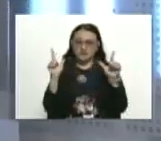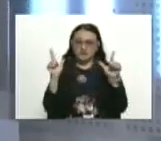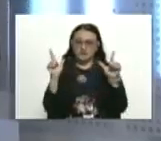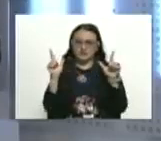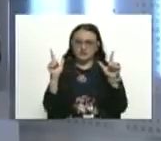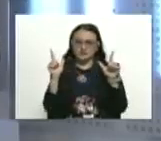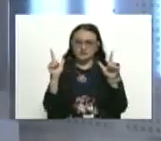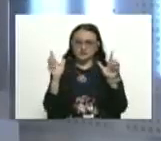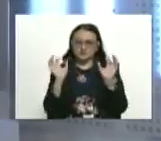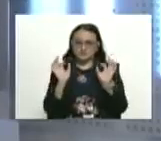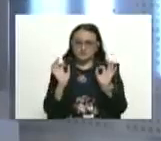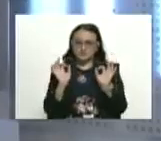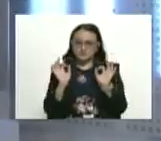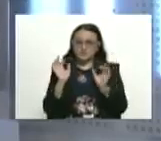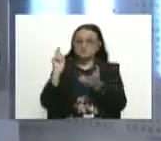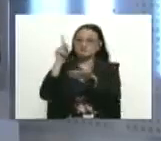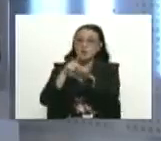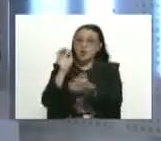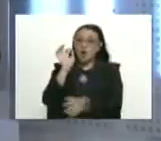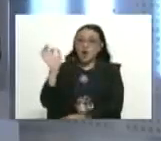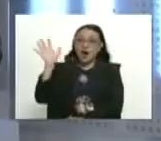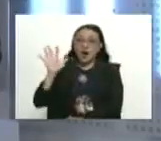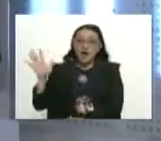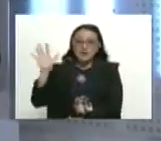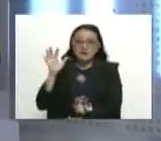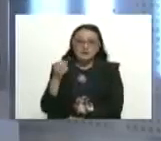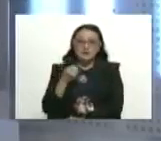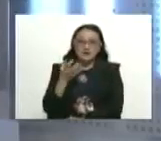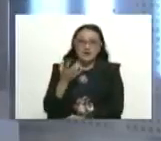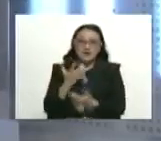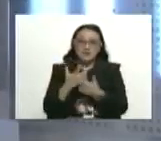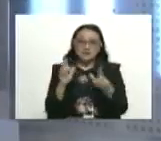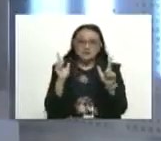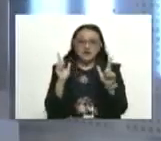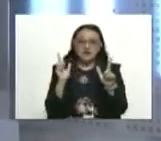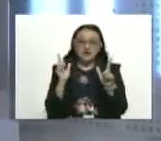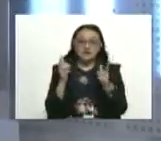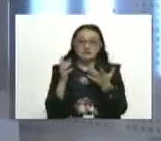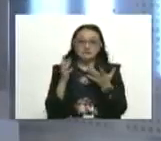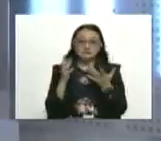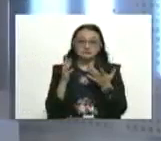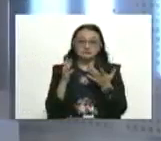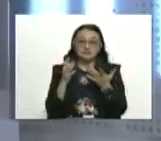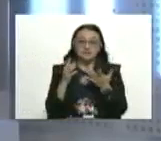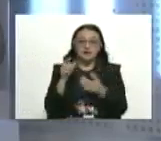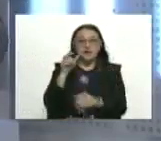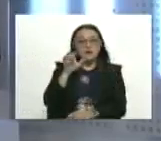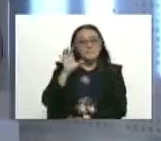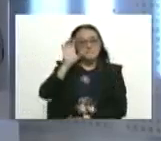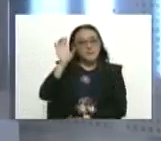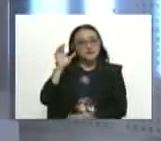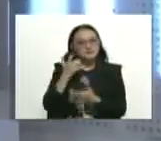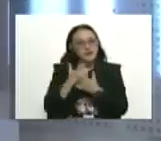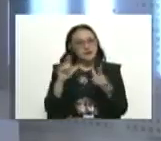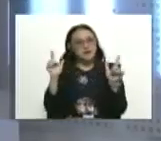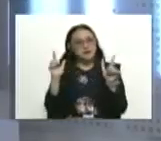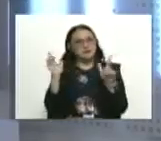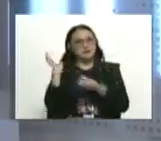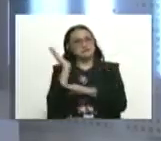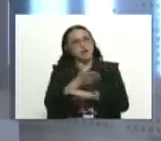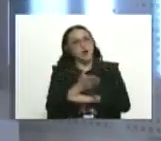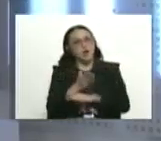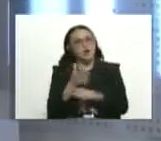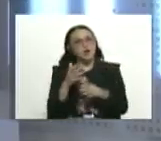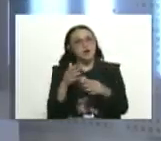de transitar los Andes, de llevar libertades, de fundar repúblicas libres y además de derrotar en su momento al ejército